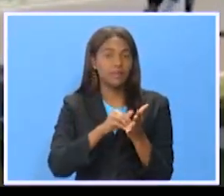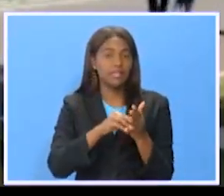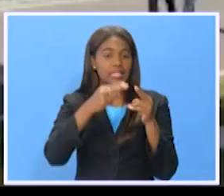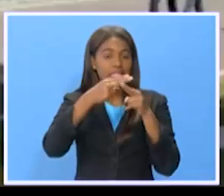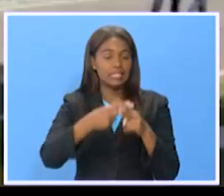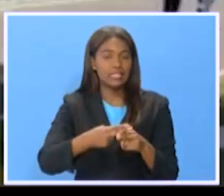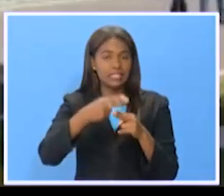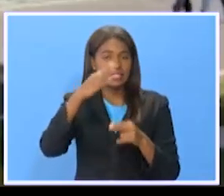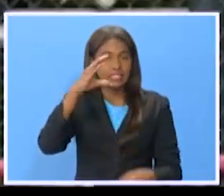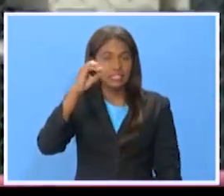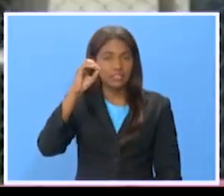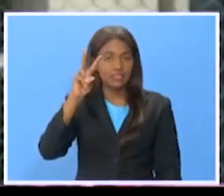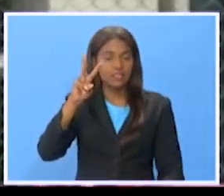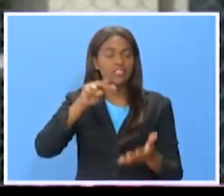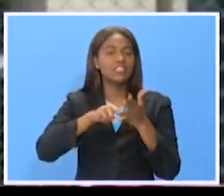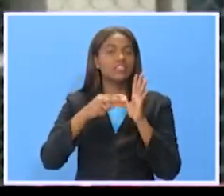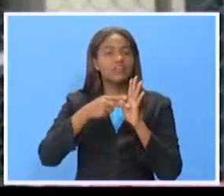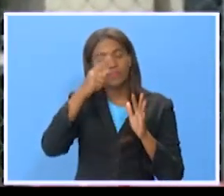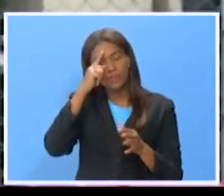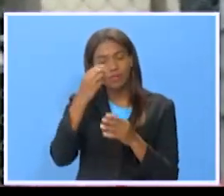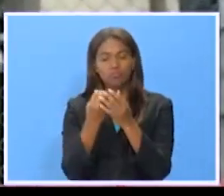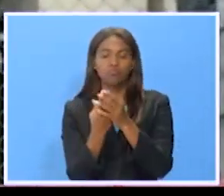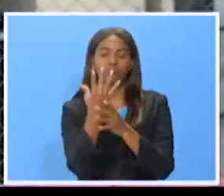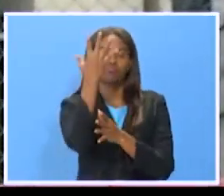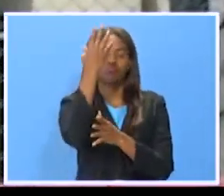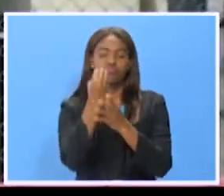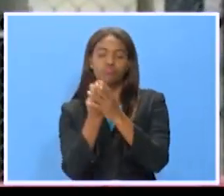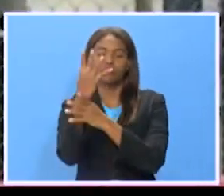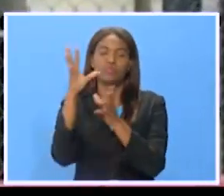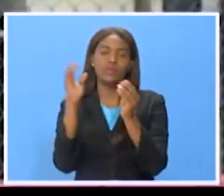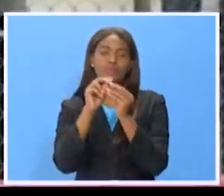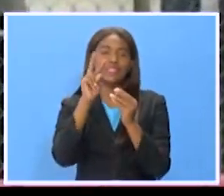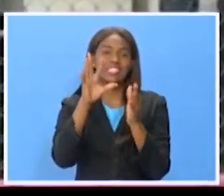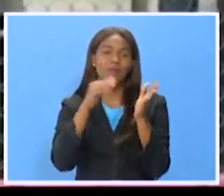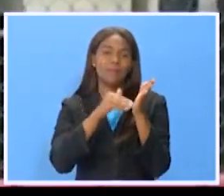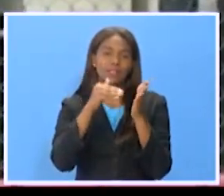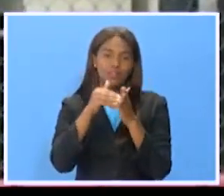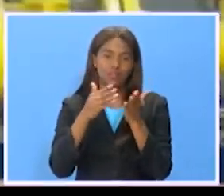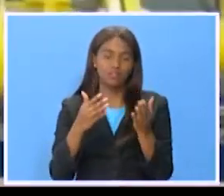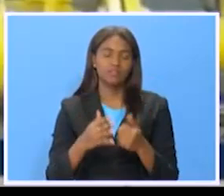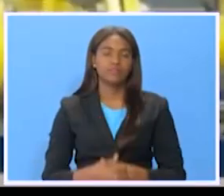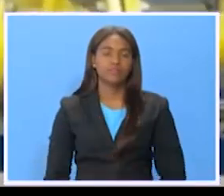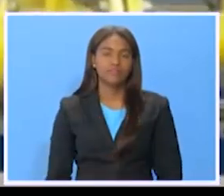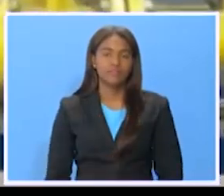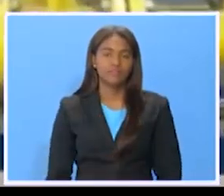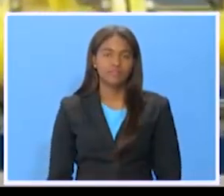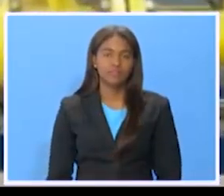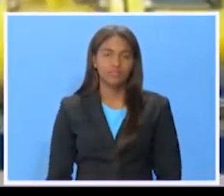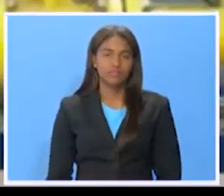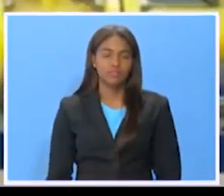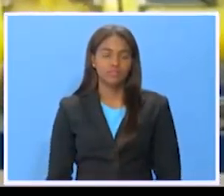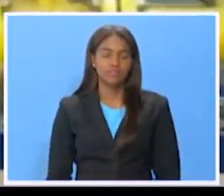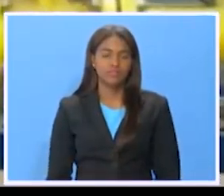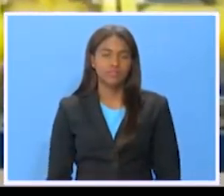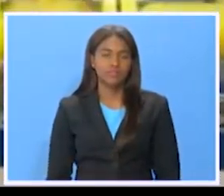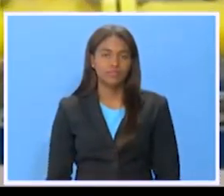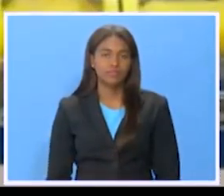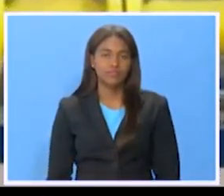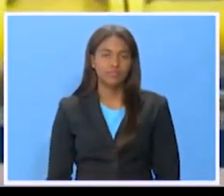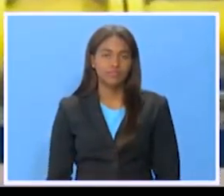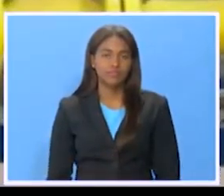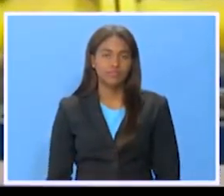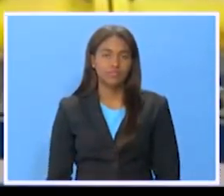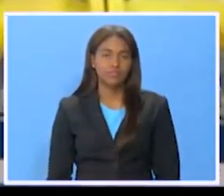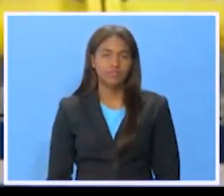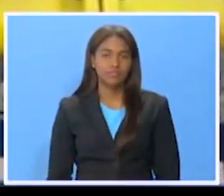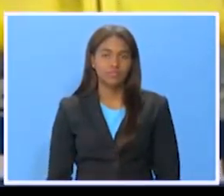de CO2, equivalentes a la siembra de 25 millones de árboles. Para 4RD Noticias,